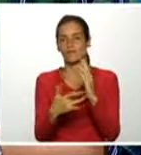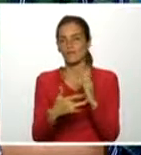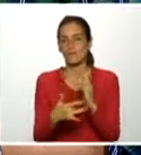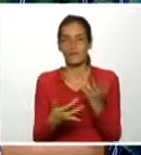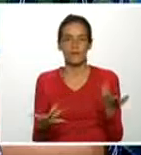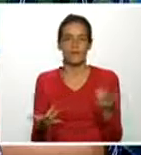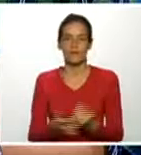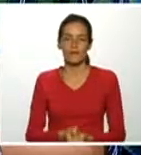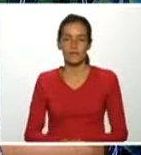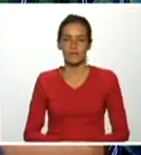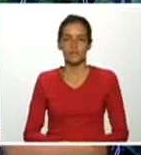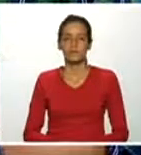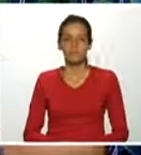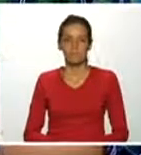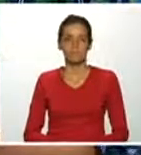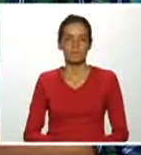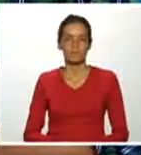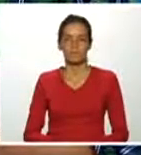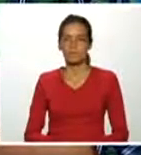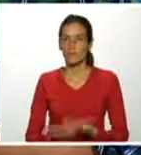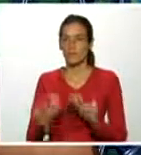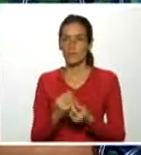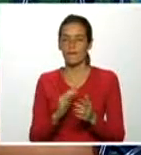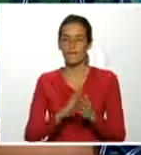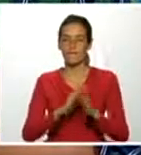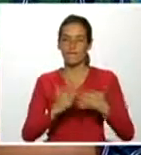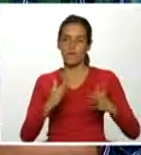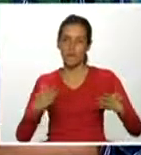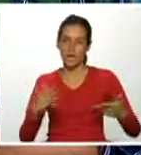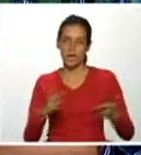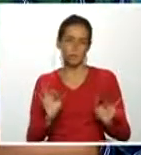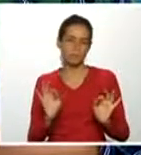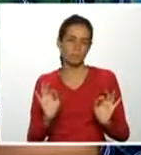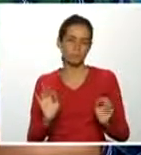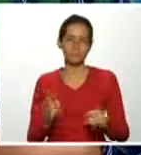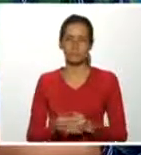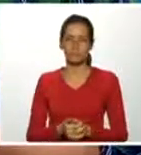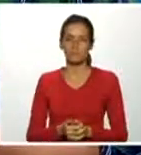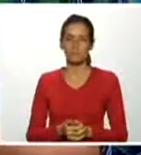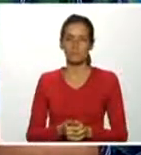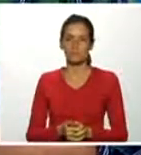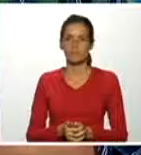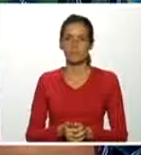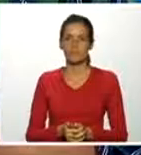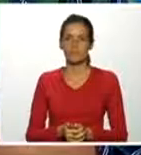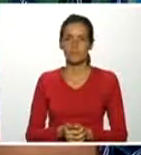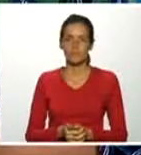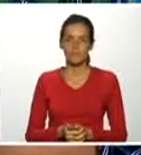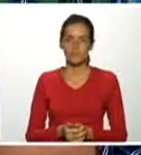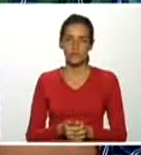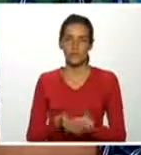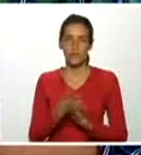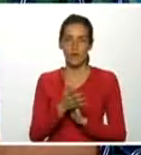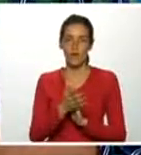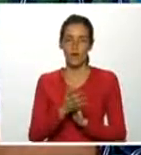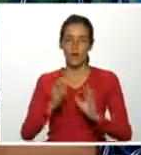hombre. Bueno, me acompaña un folleto casualmente de nuestros hermanos, hermanas de Conatel.